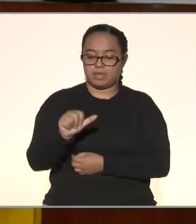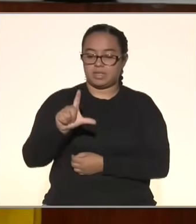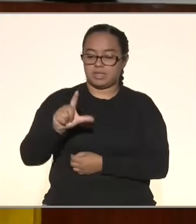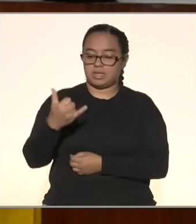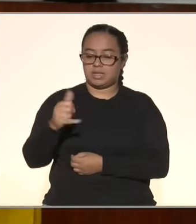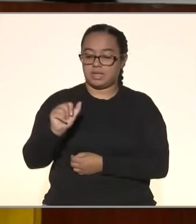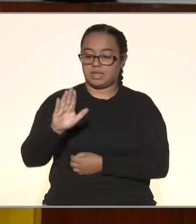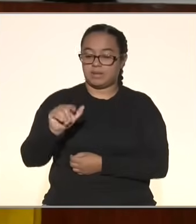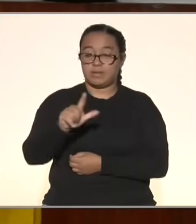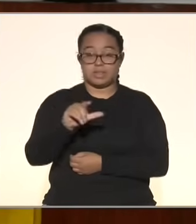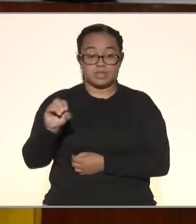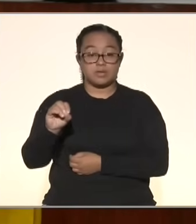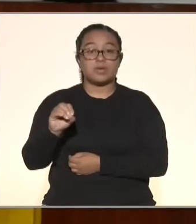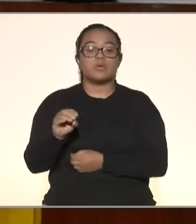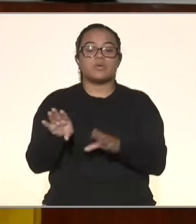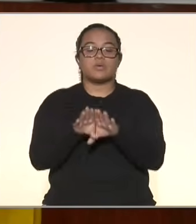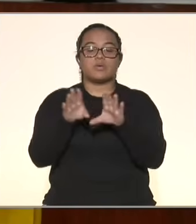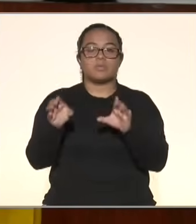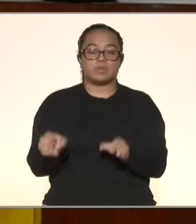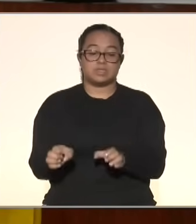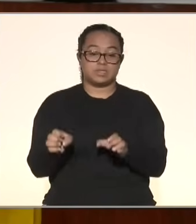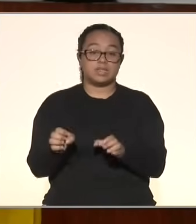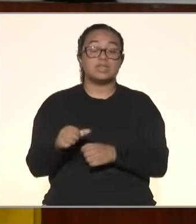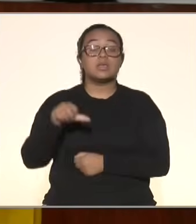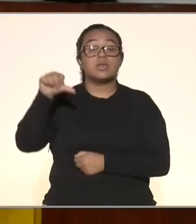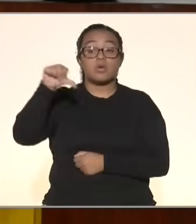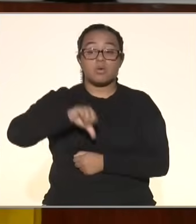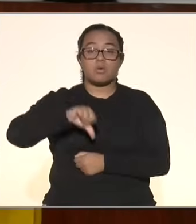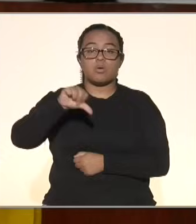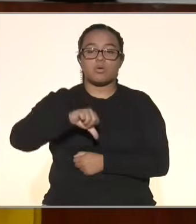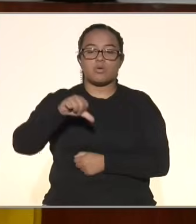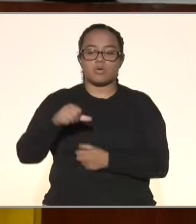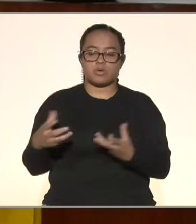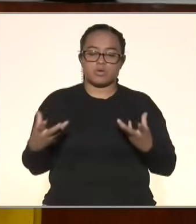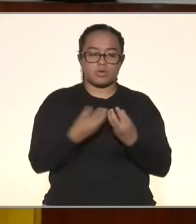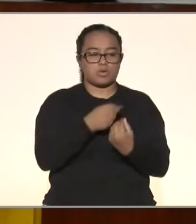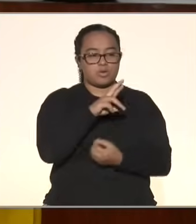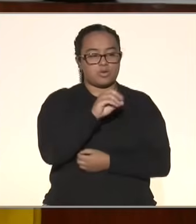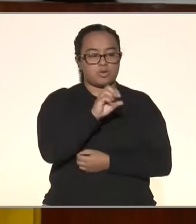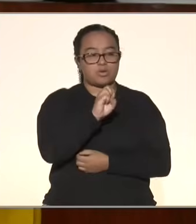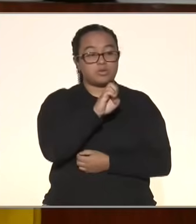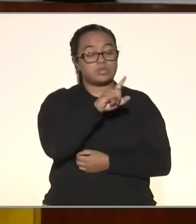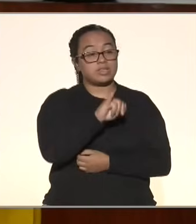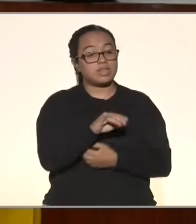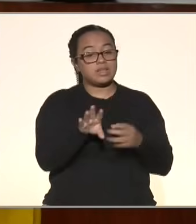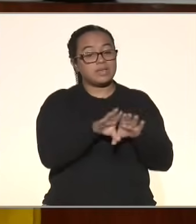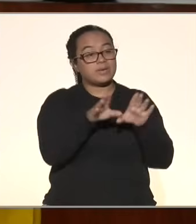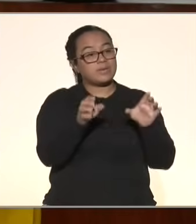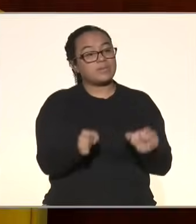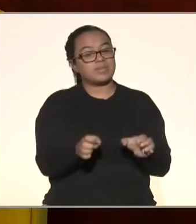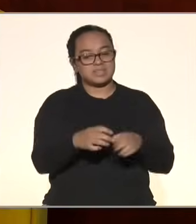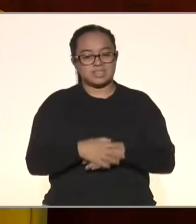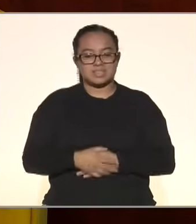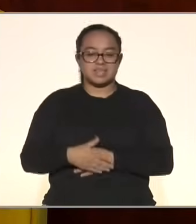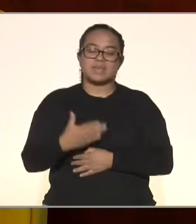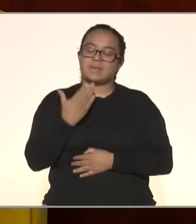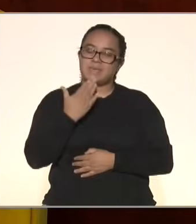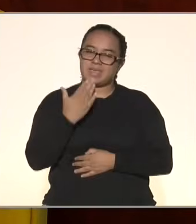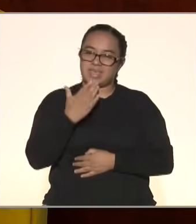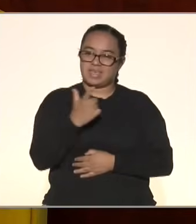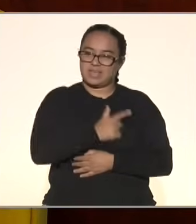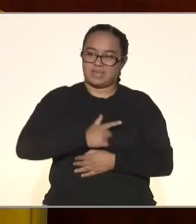y Lía Vadillo. Chicas, ¿cómo están? Y hoy me acompaña Rosely. ¿Cómo estás, mi querida Rosely? Muy bien,